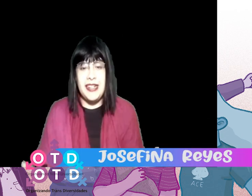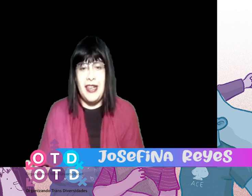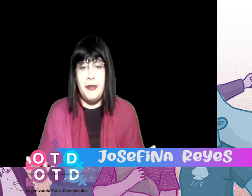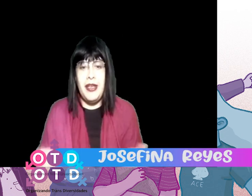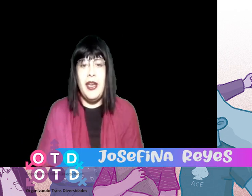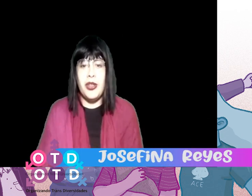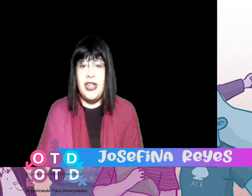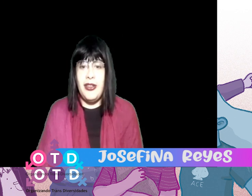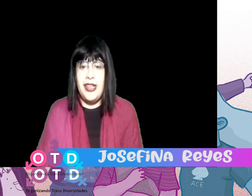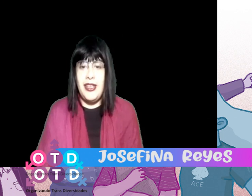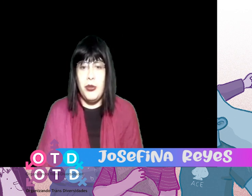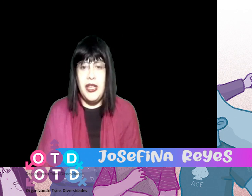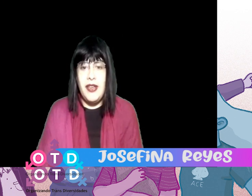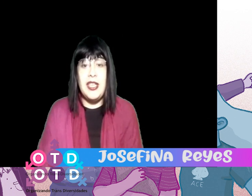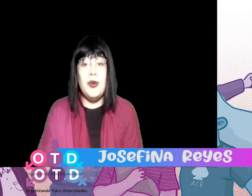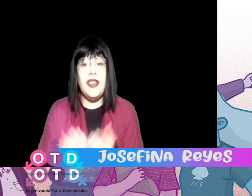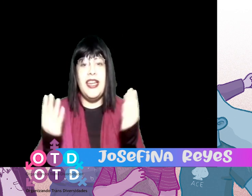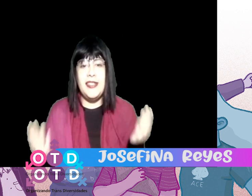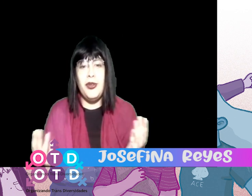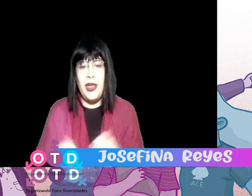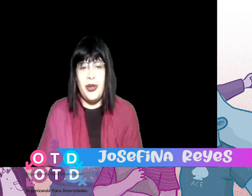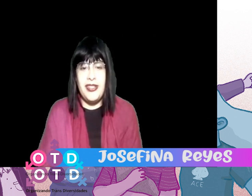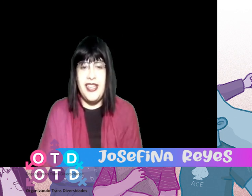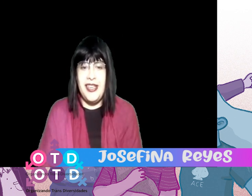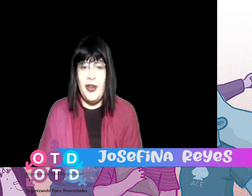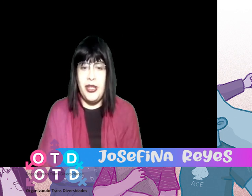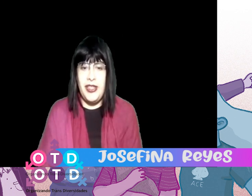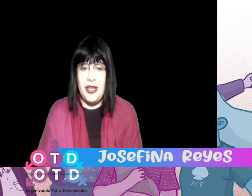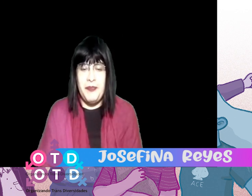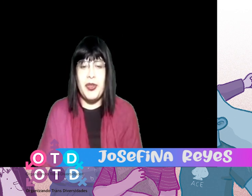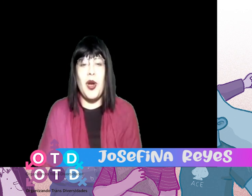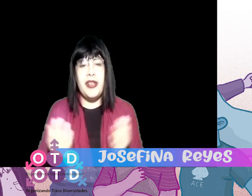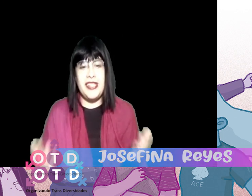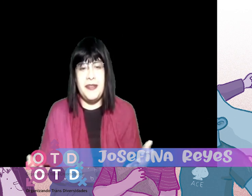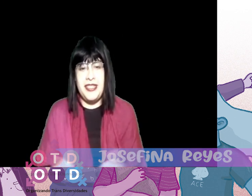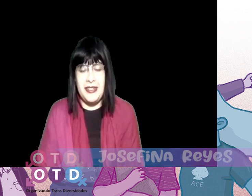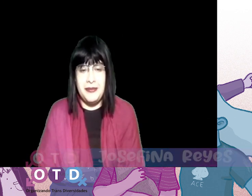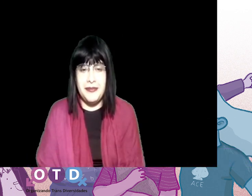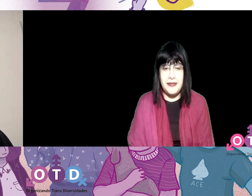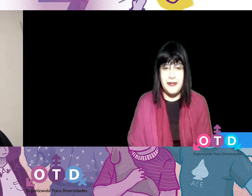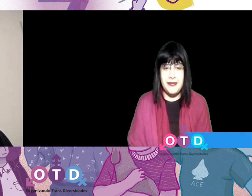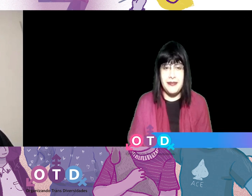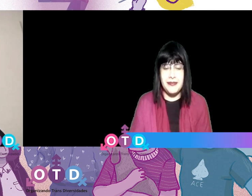a Michelle Riquelme, coordinadora ejecutiva y una de las fundadores de OTD. ¿Cómo estás,